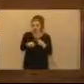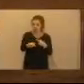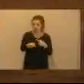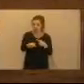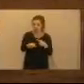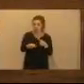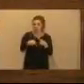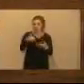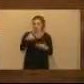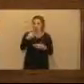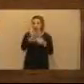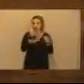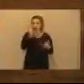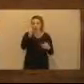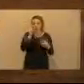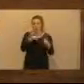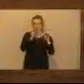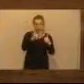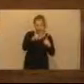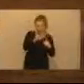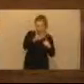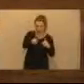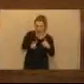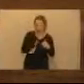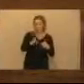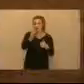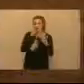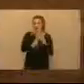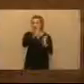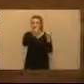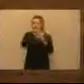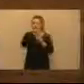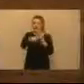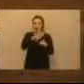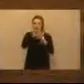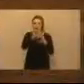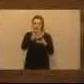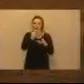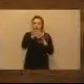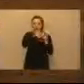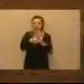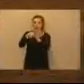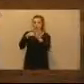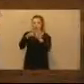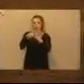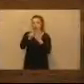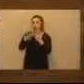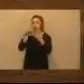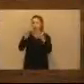proceso no solo estuviera iniciado, sino por lo menos alguna de las cuestiones que aquí se han planteado, por ejemplo, lo relativo a la situación del profesorado,